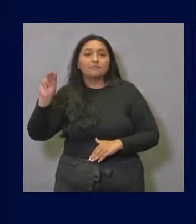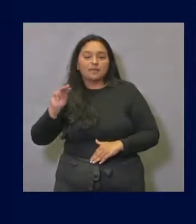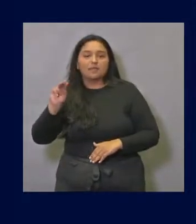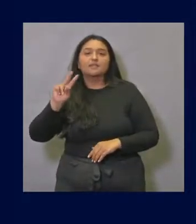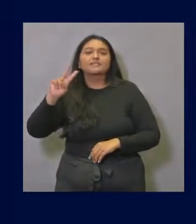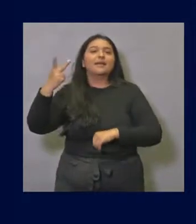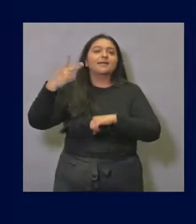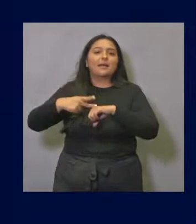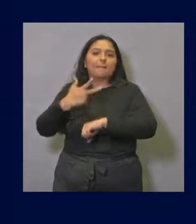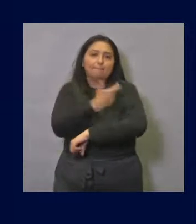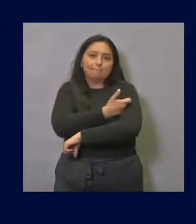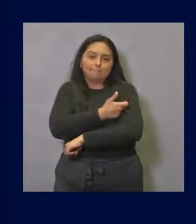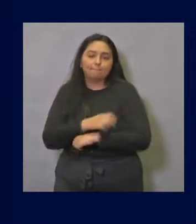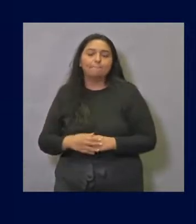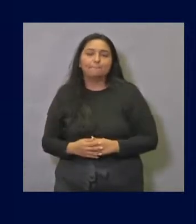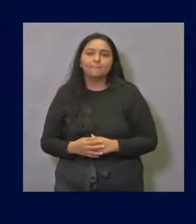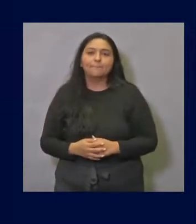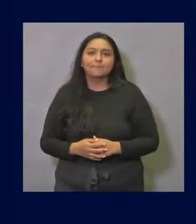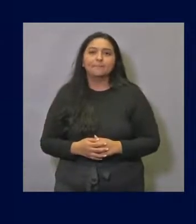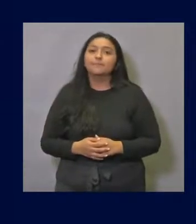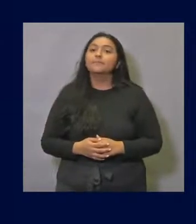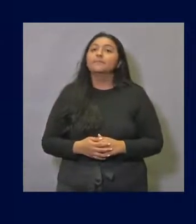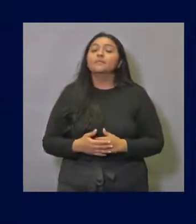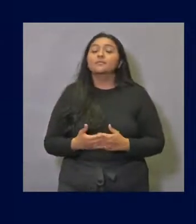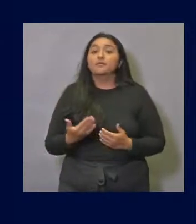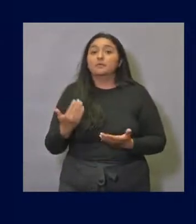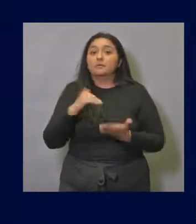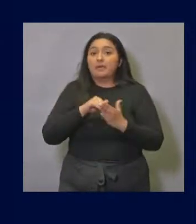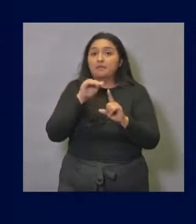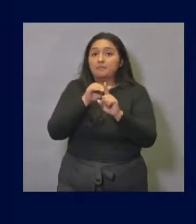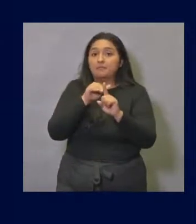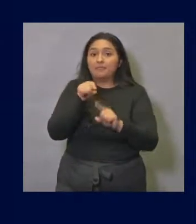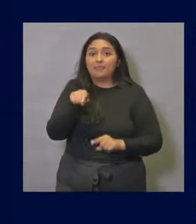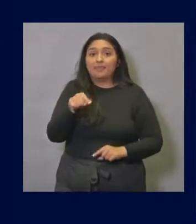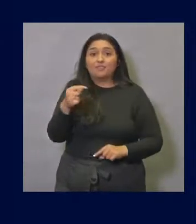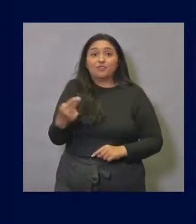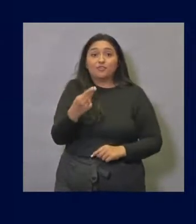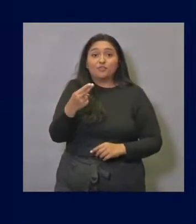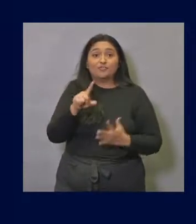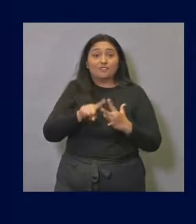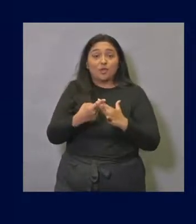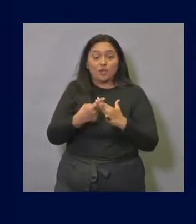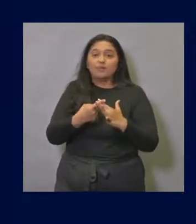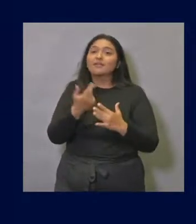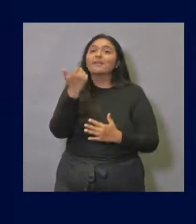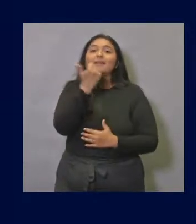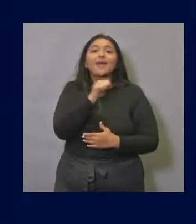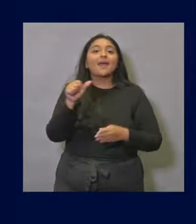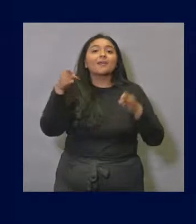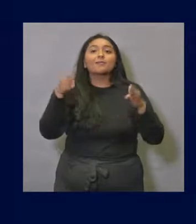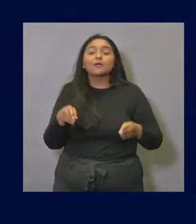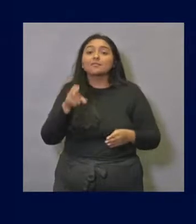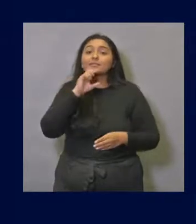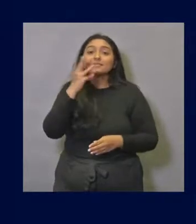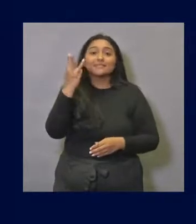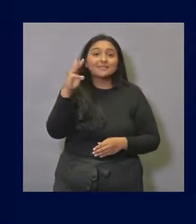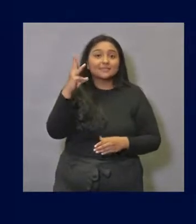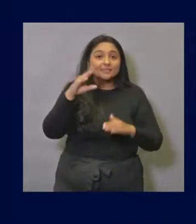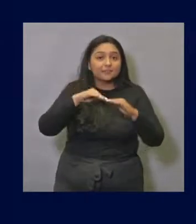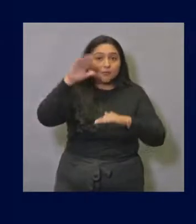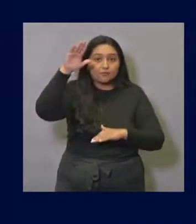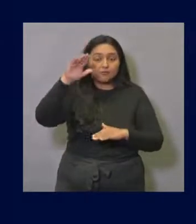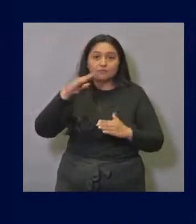Como recordatorio, a partir de este jueves, cualquier persona de 16 años o más que viva en el condado de Los